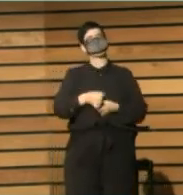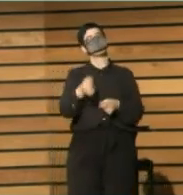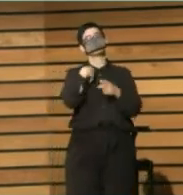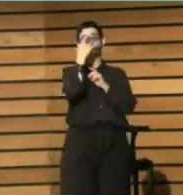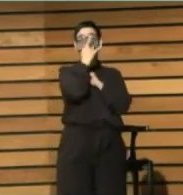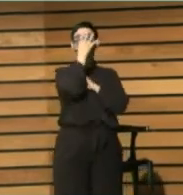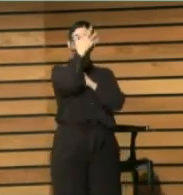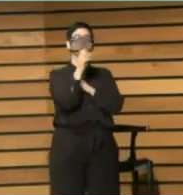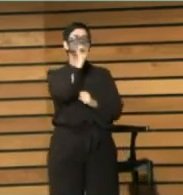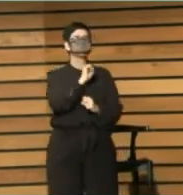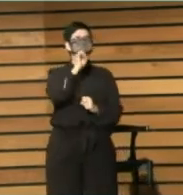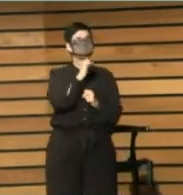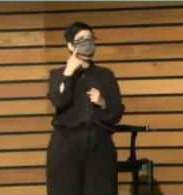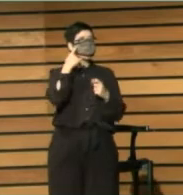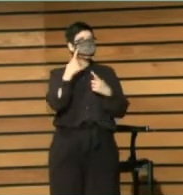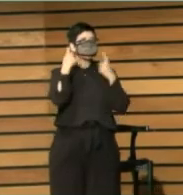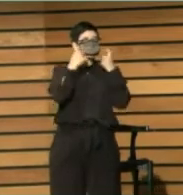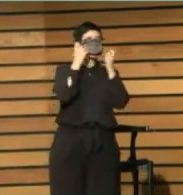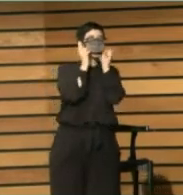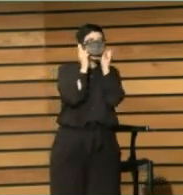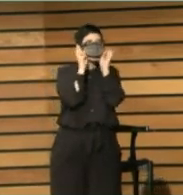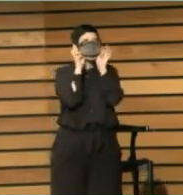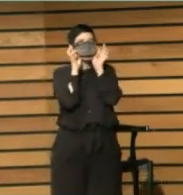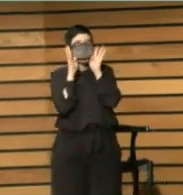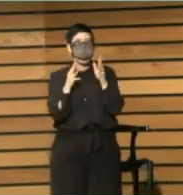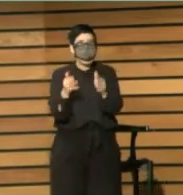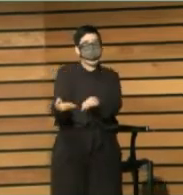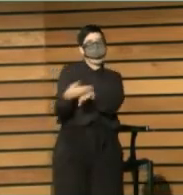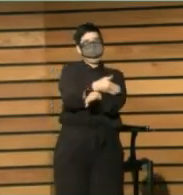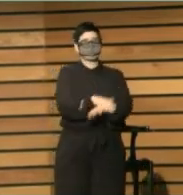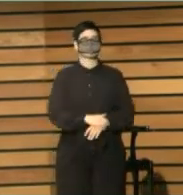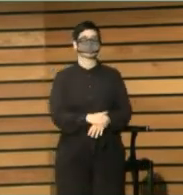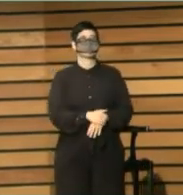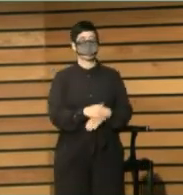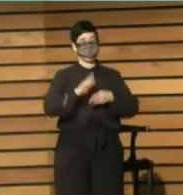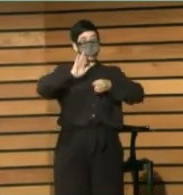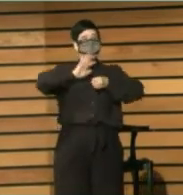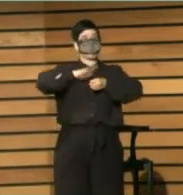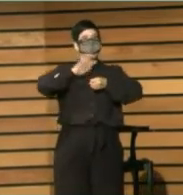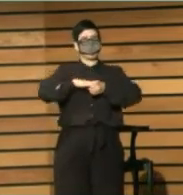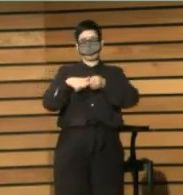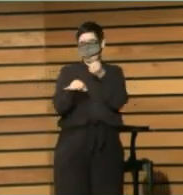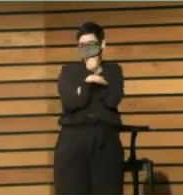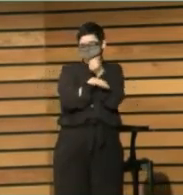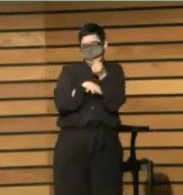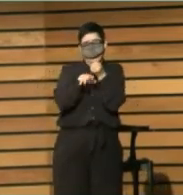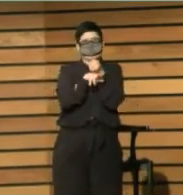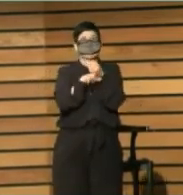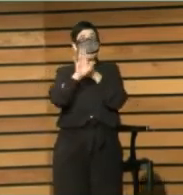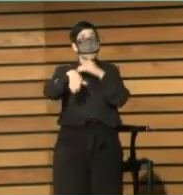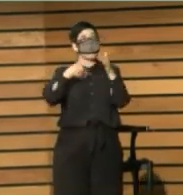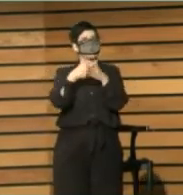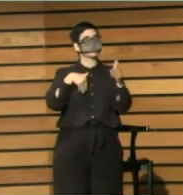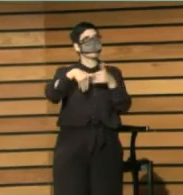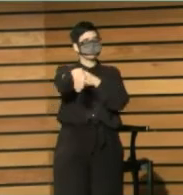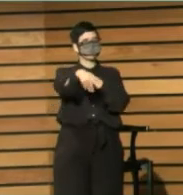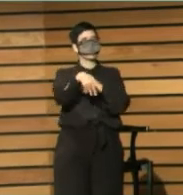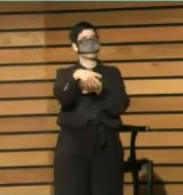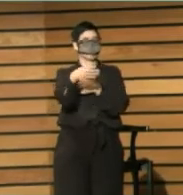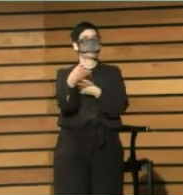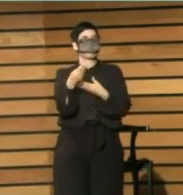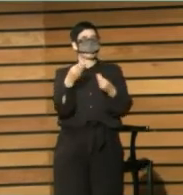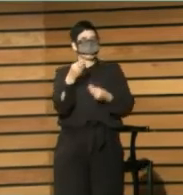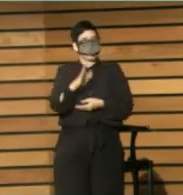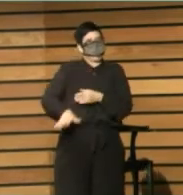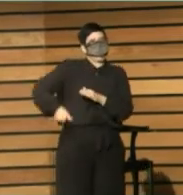tiempo. Había un retrete muy básico que con el tiempo tuvo hasta papel higiénico, pero en mi infancia y parte de mi